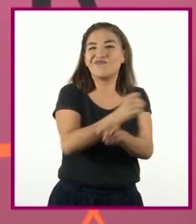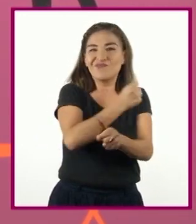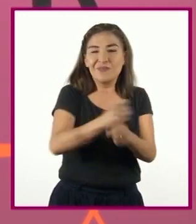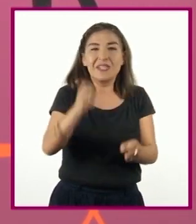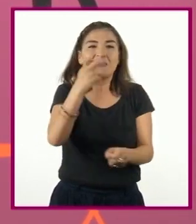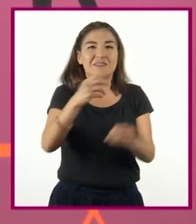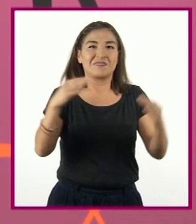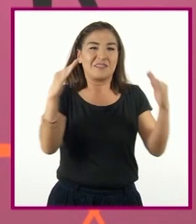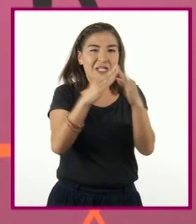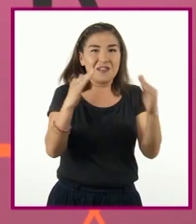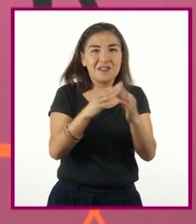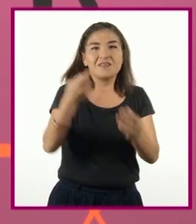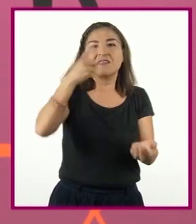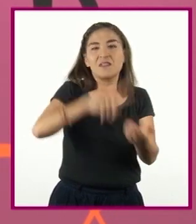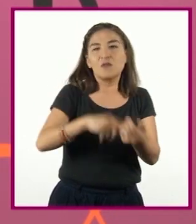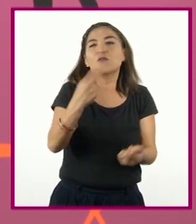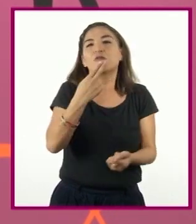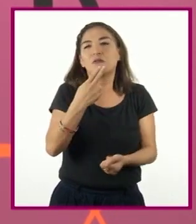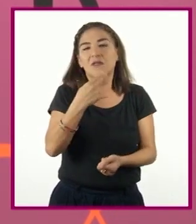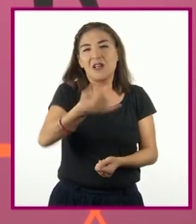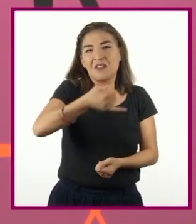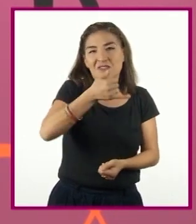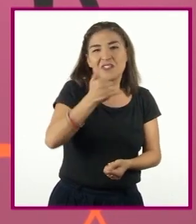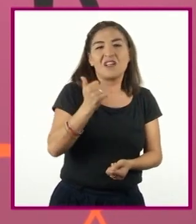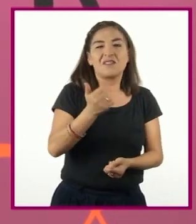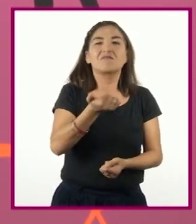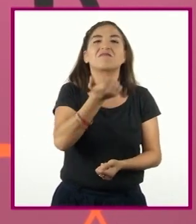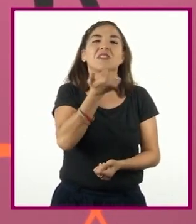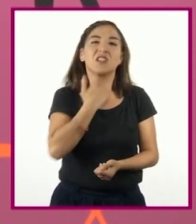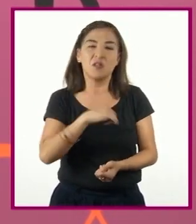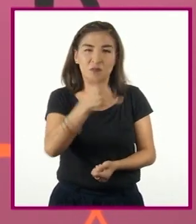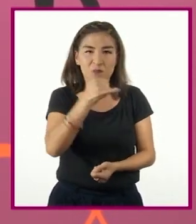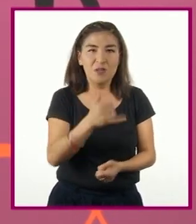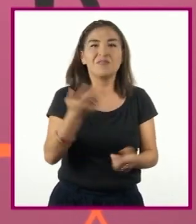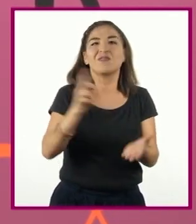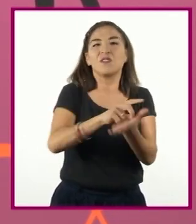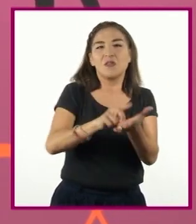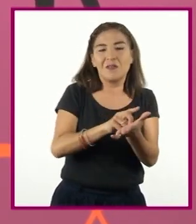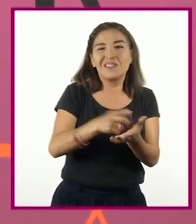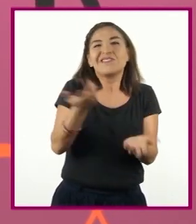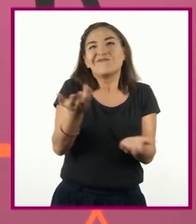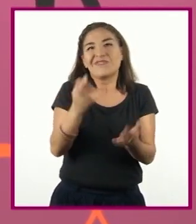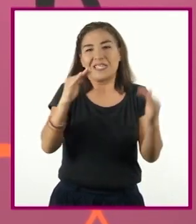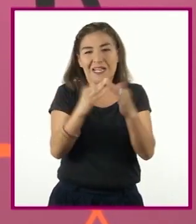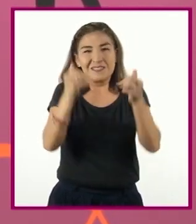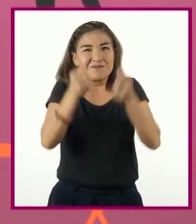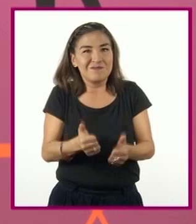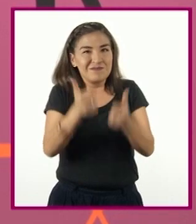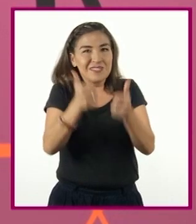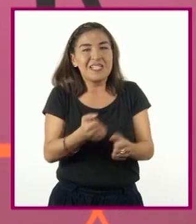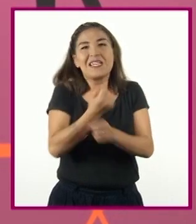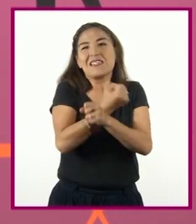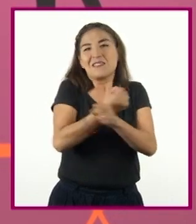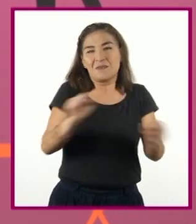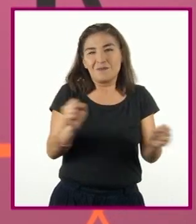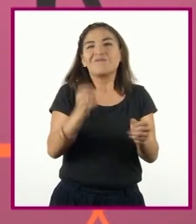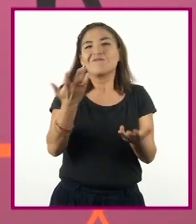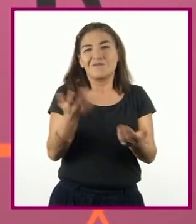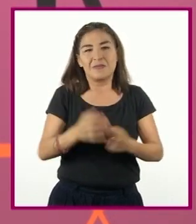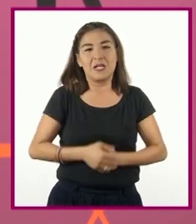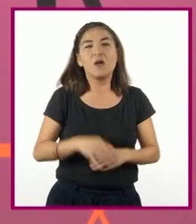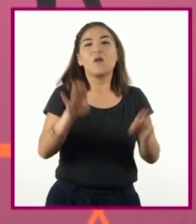por el aumento del uso de alcohol, drogas y por el hacinamiento, acceso limitado a la educación en